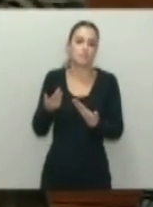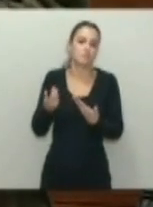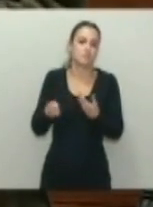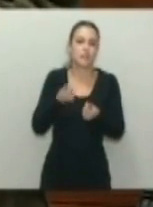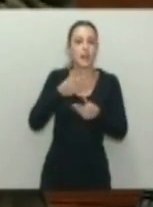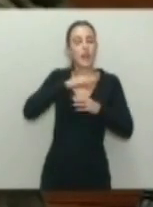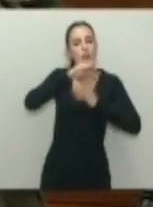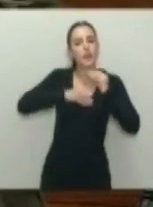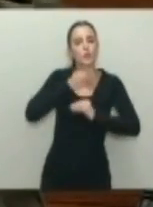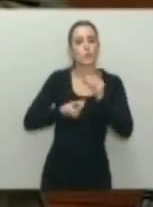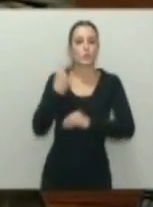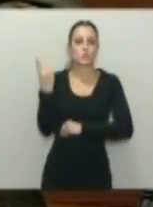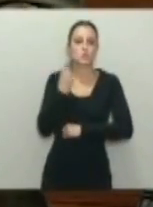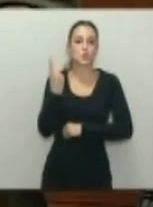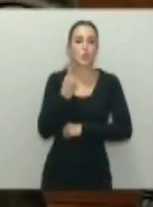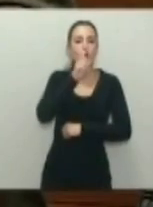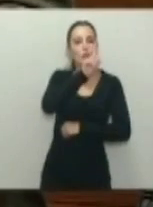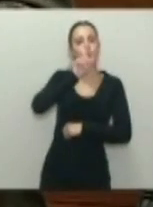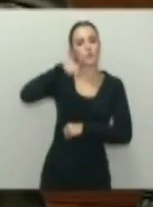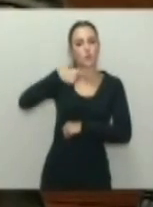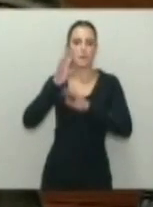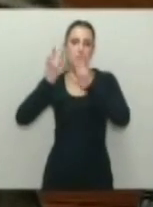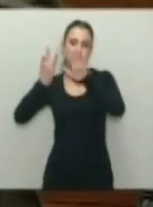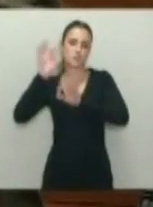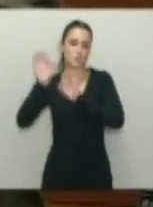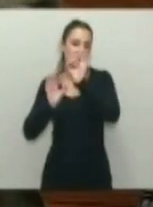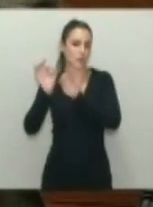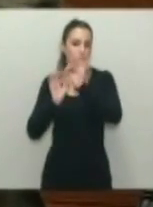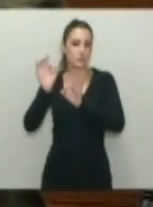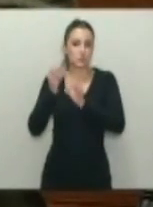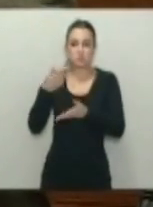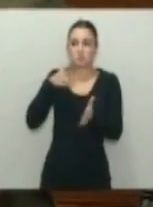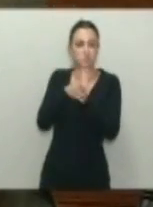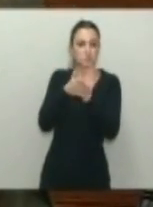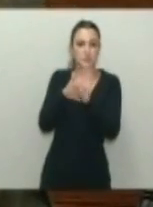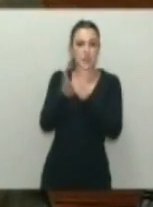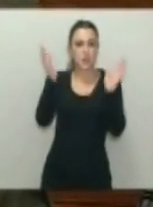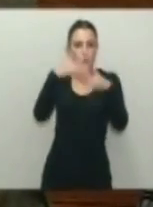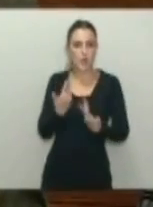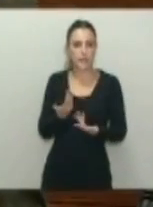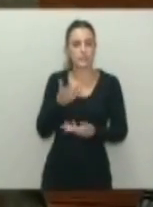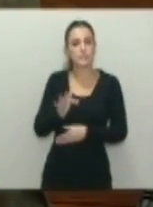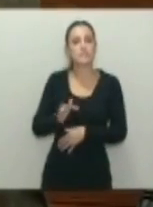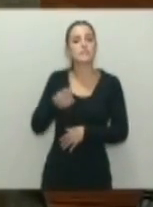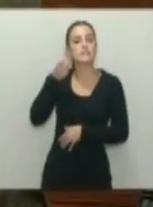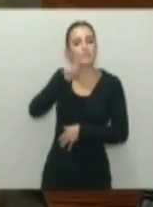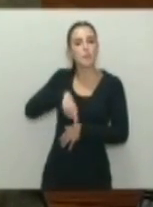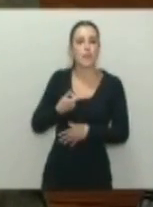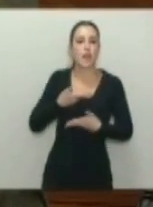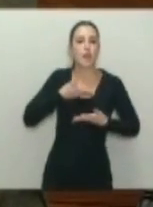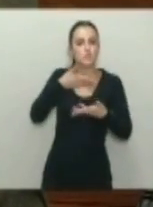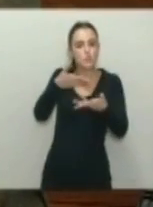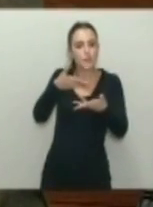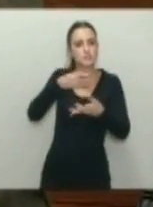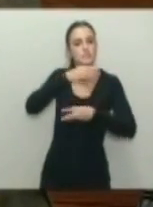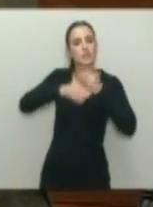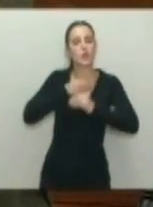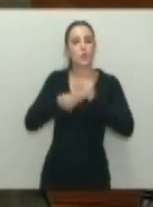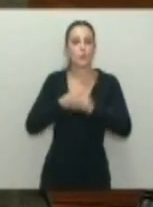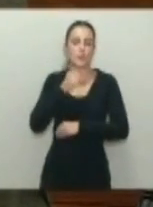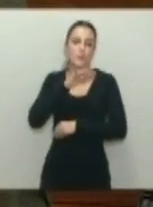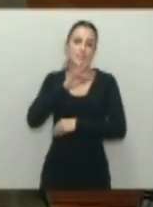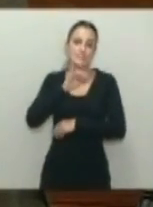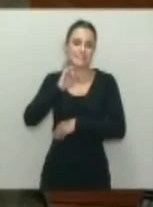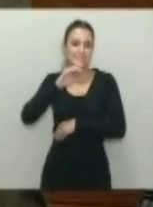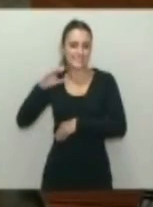No encontramos explicación. Más significativo todavía resulta el caso de las ayudas para la difusión de TICs entre autónomos y empresas de